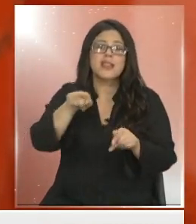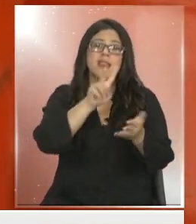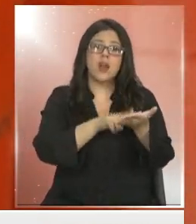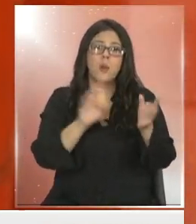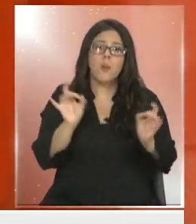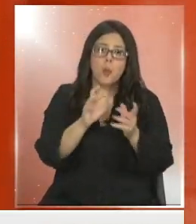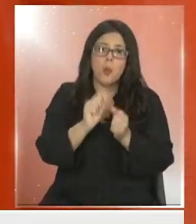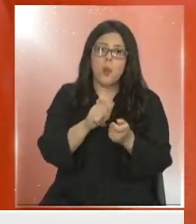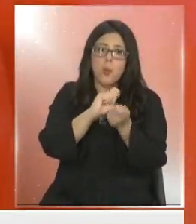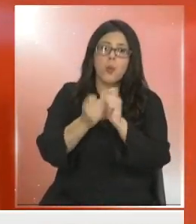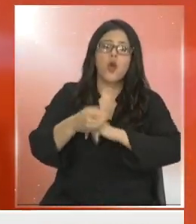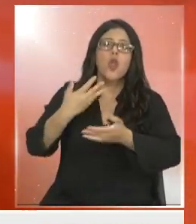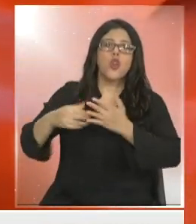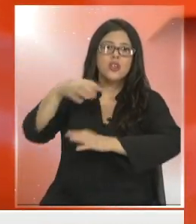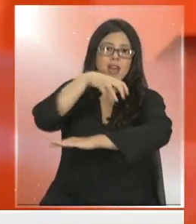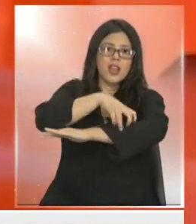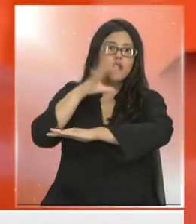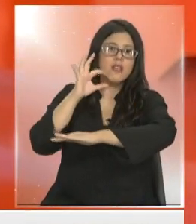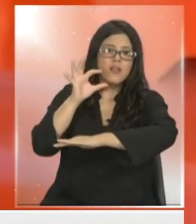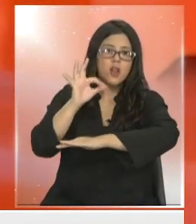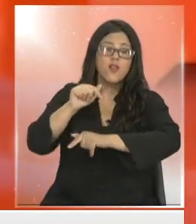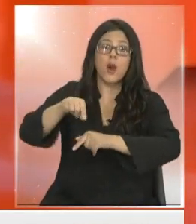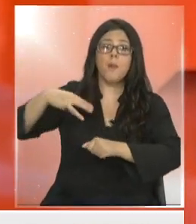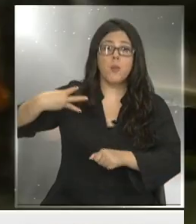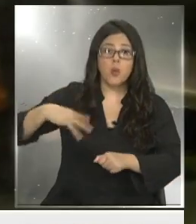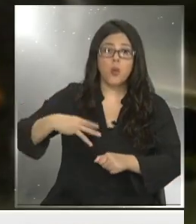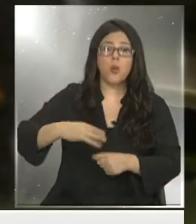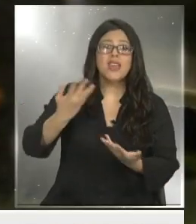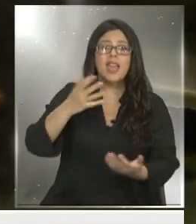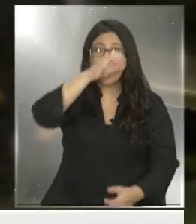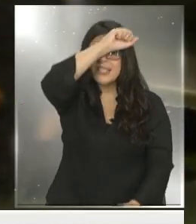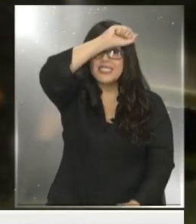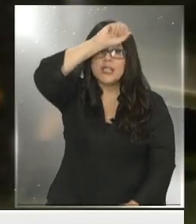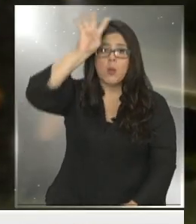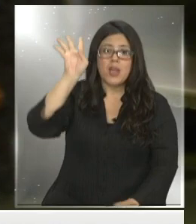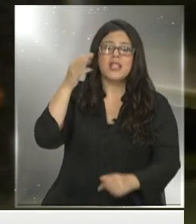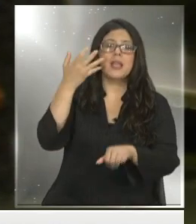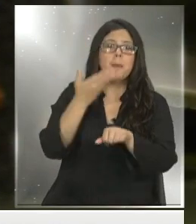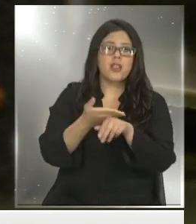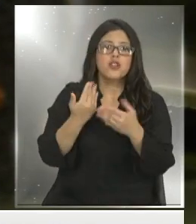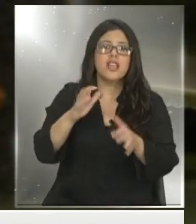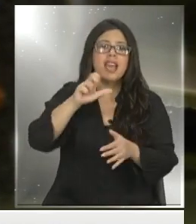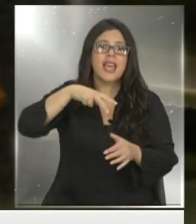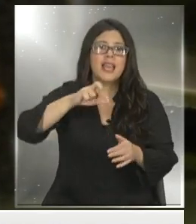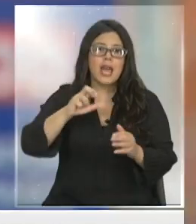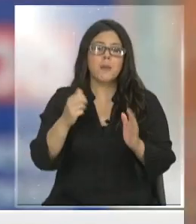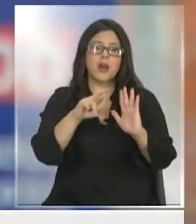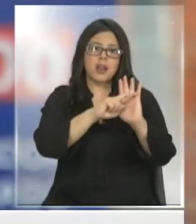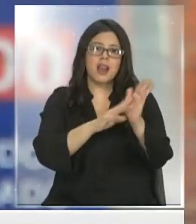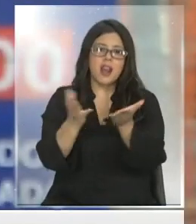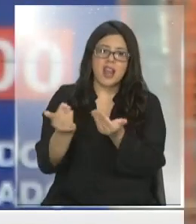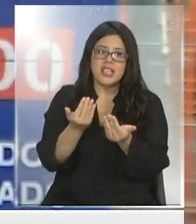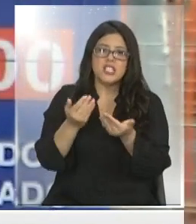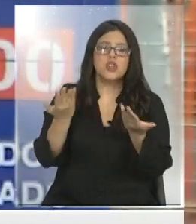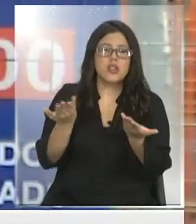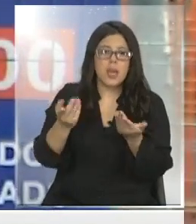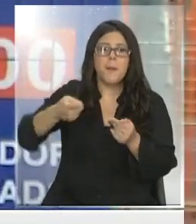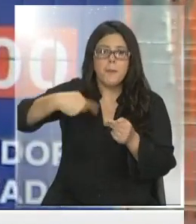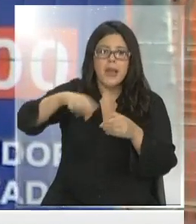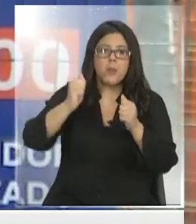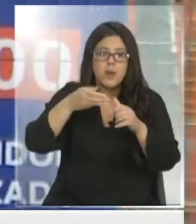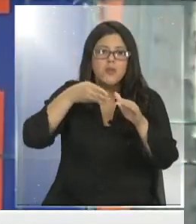podría cambiar en la región del Biobío. El municipio de Chiguayante le solicitó a ENAP los requisitos para constituirse